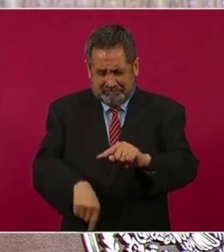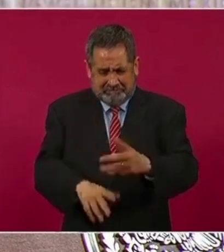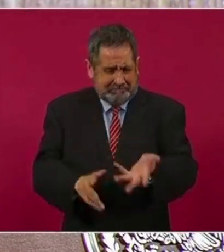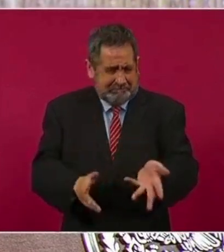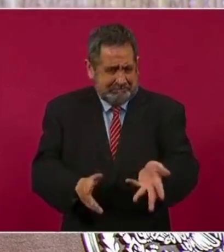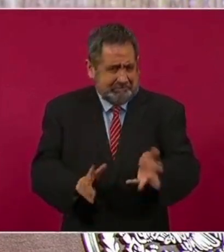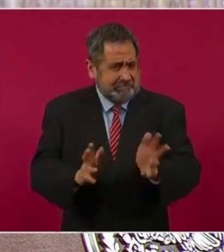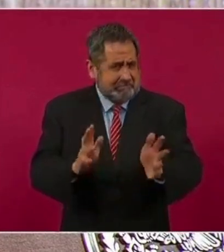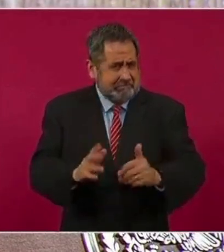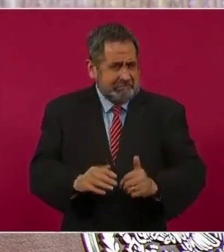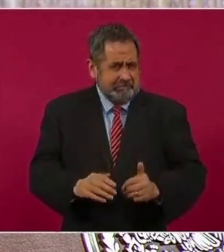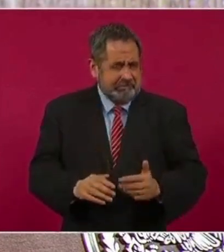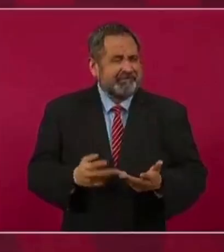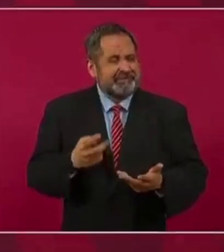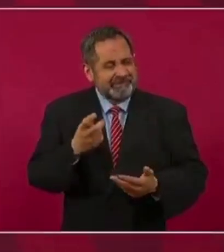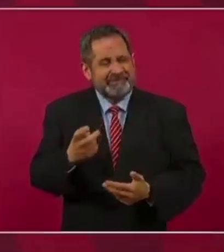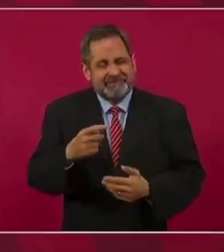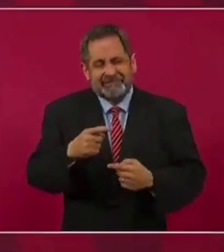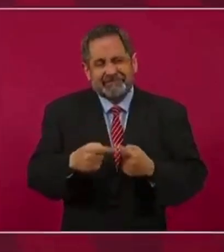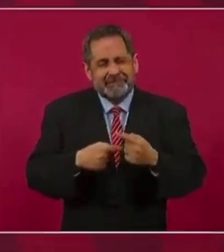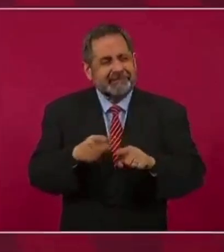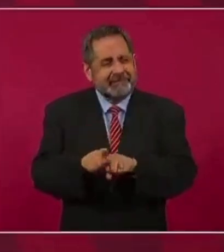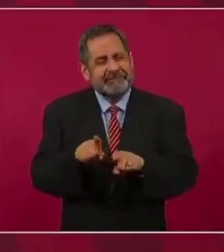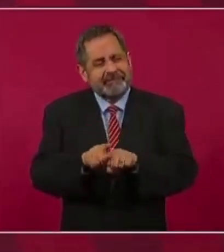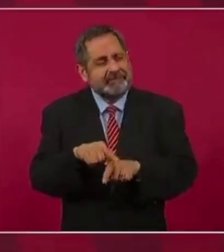Y así,